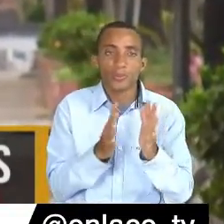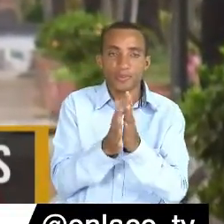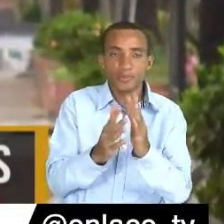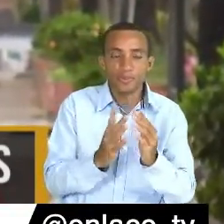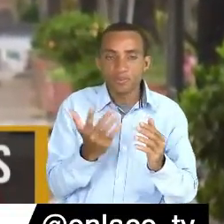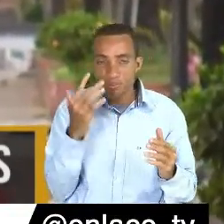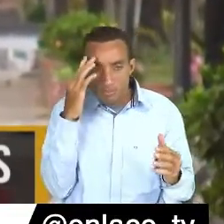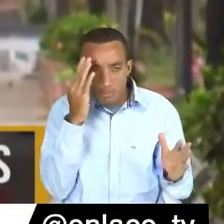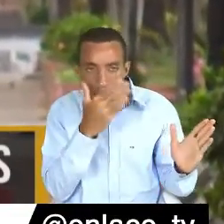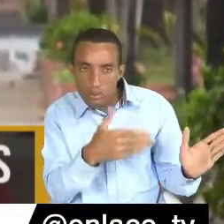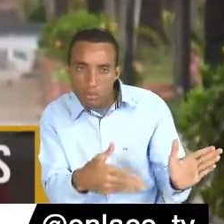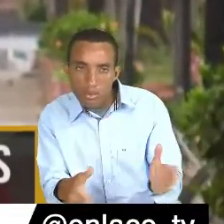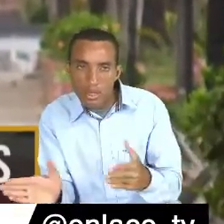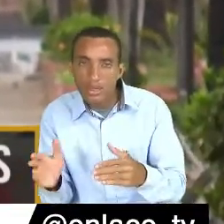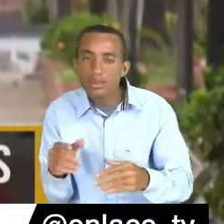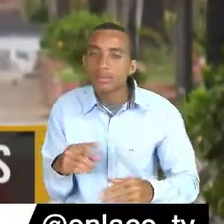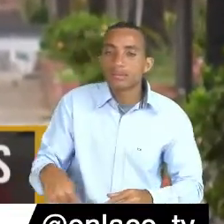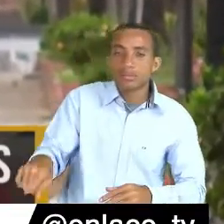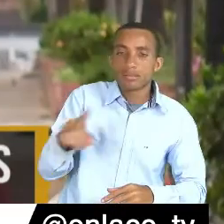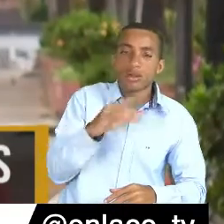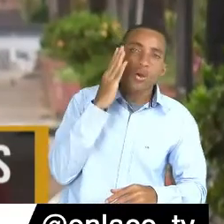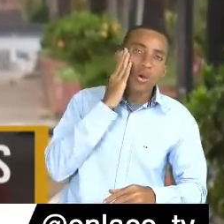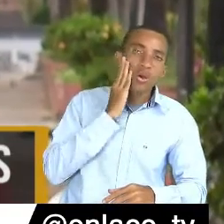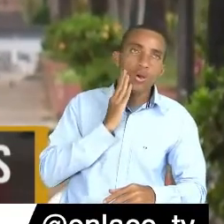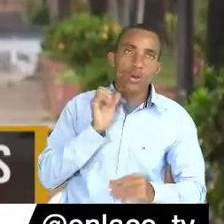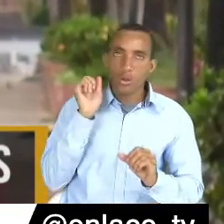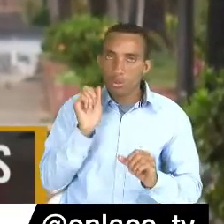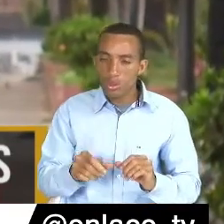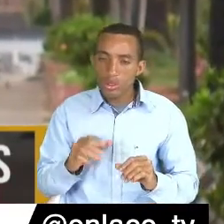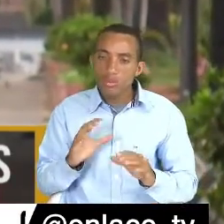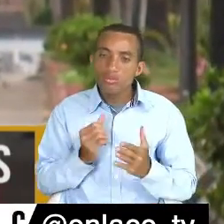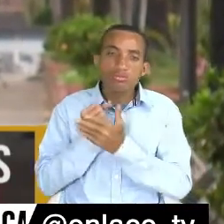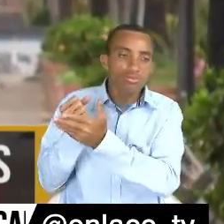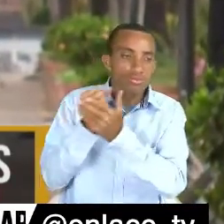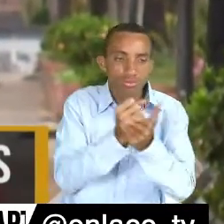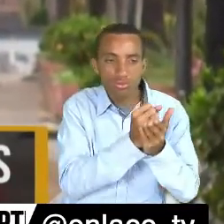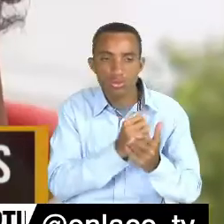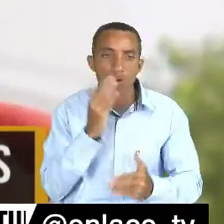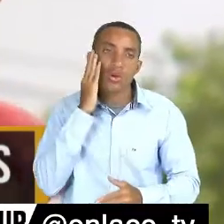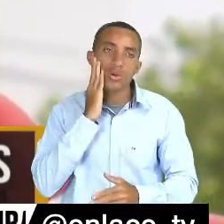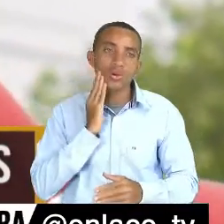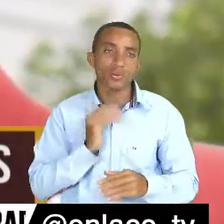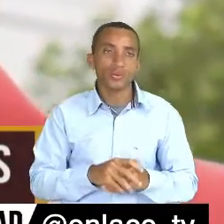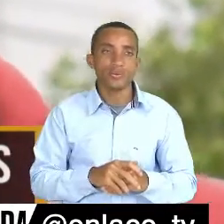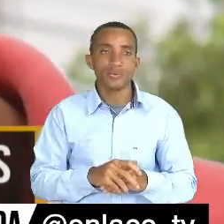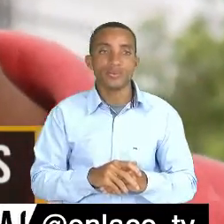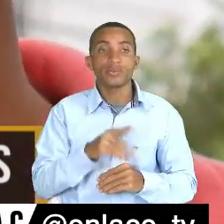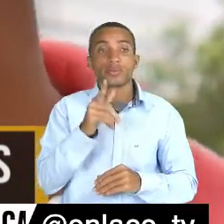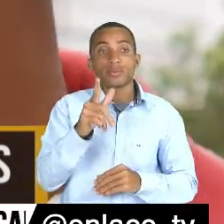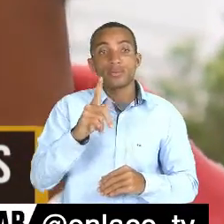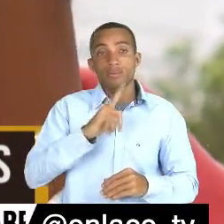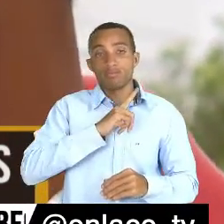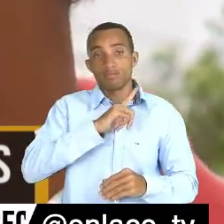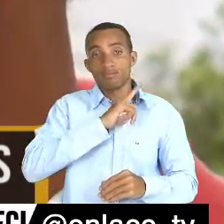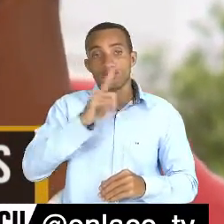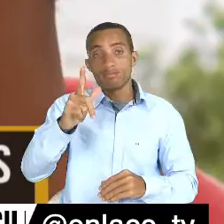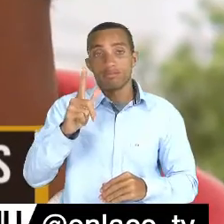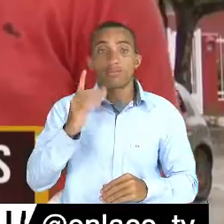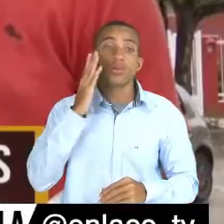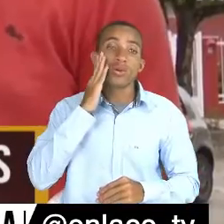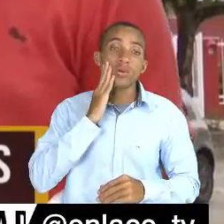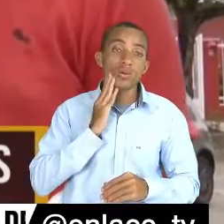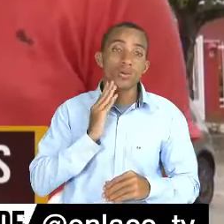de juventud, poder concretar acciones en beneficio de toda la juventud de Barranca Bermeja. Para este dirigente juvenil, en esta oportunidad hay